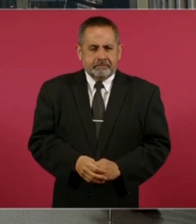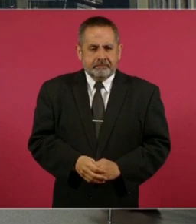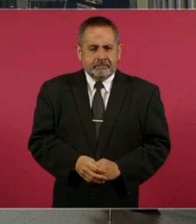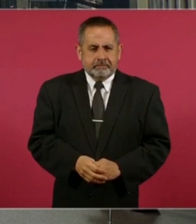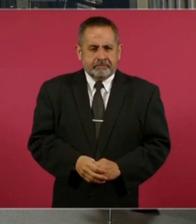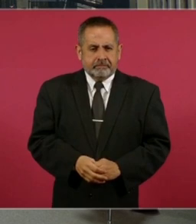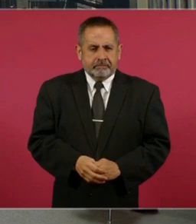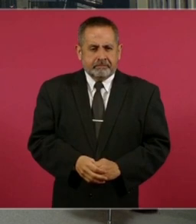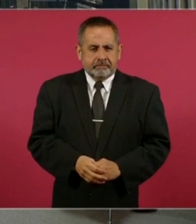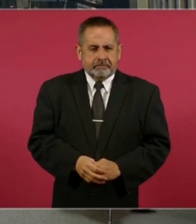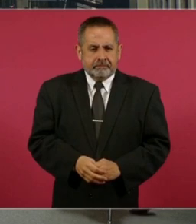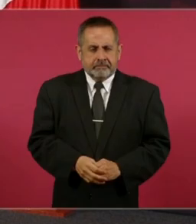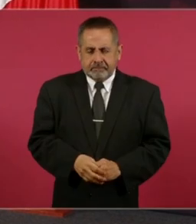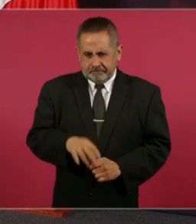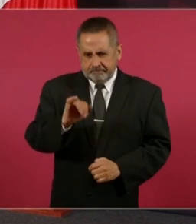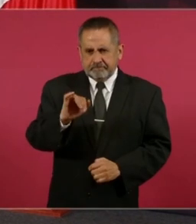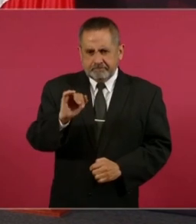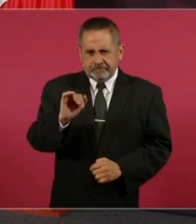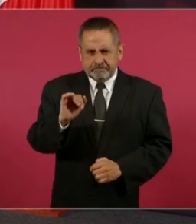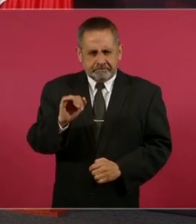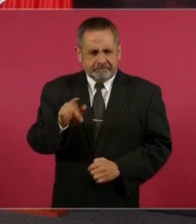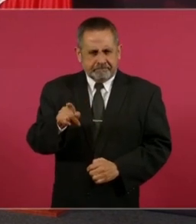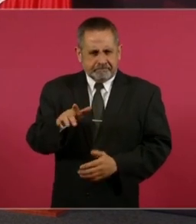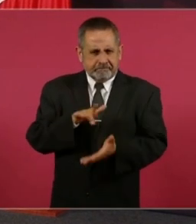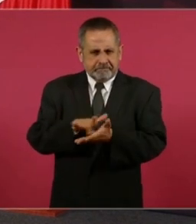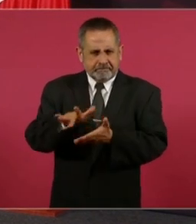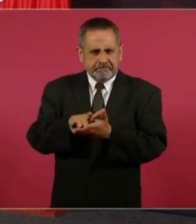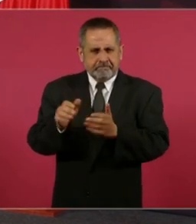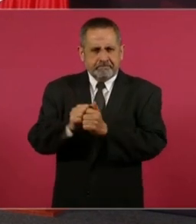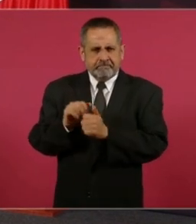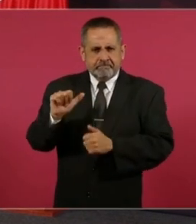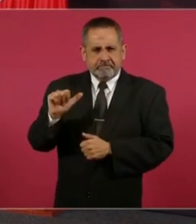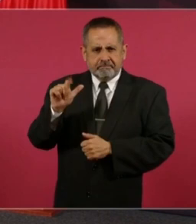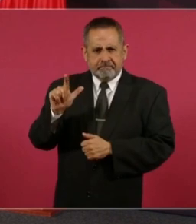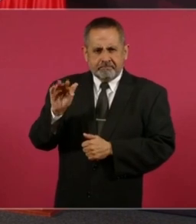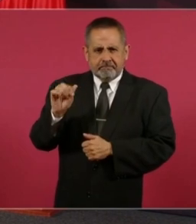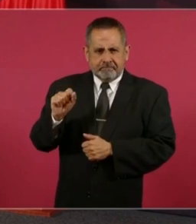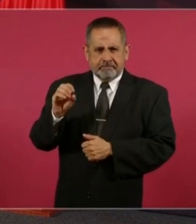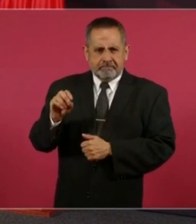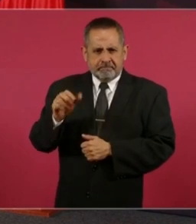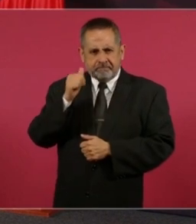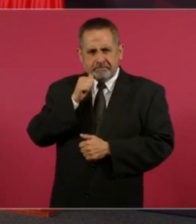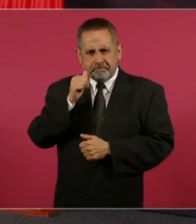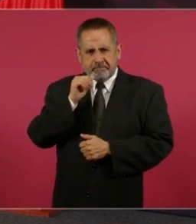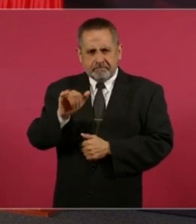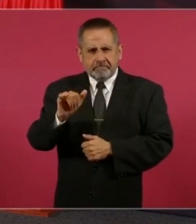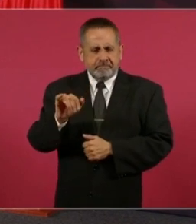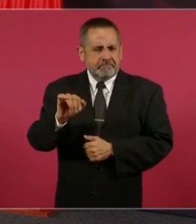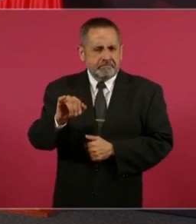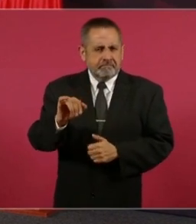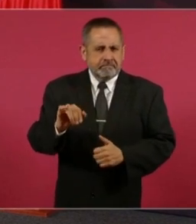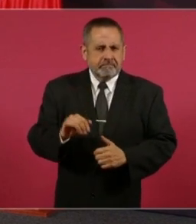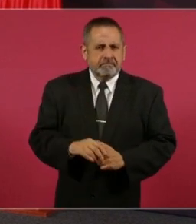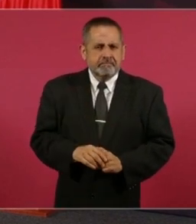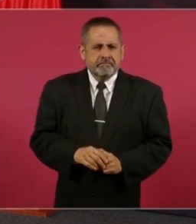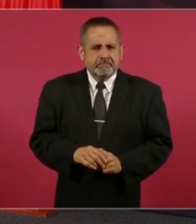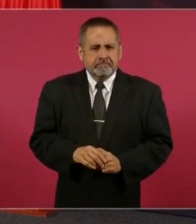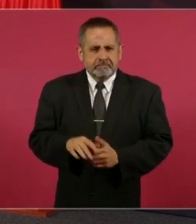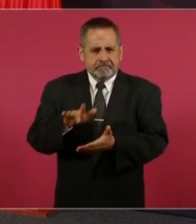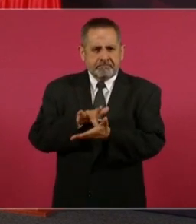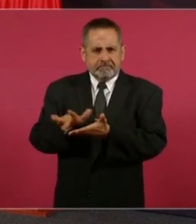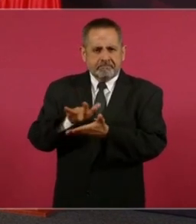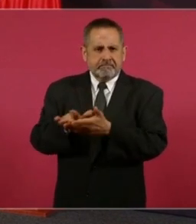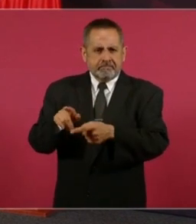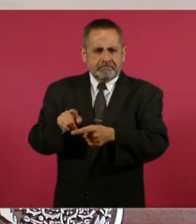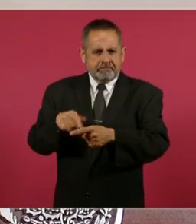eh estamos apoyando mucho Alfonso siempre estamos apoyando